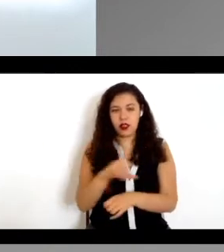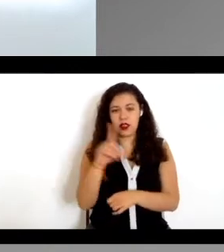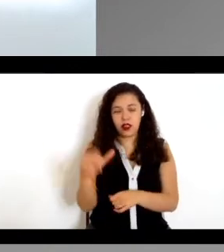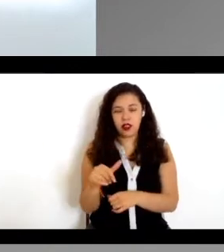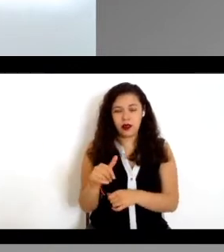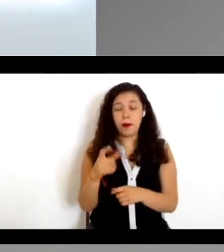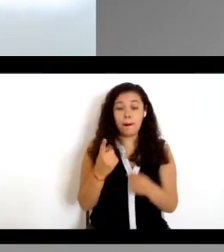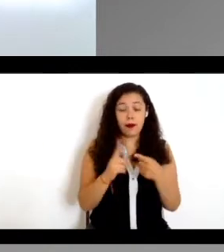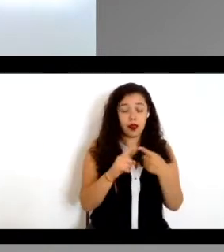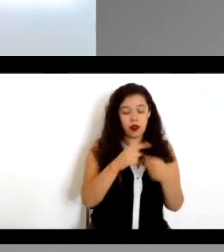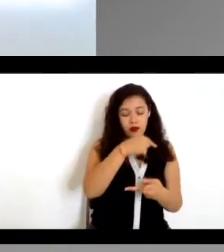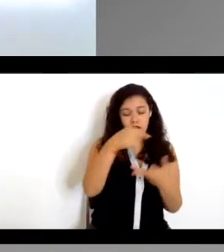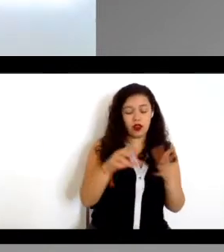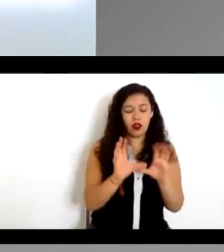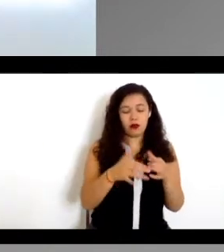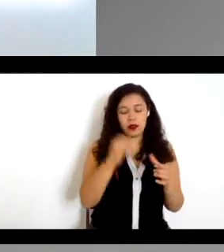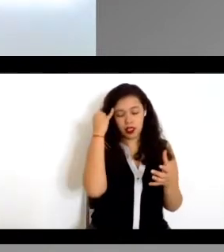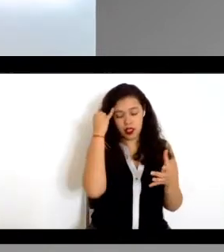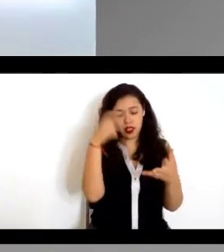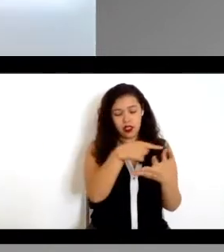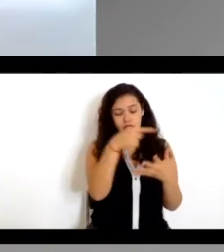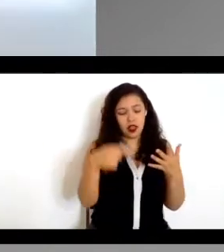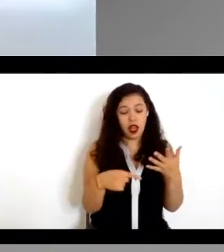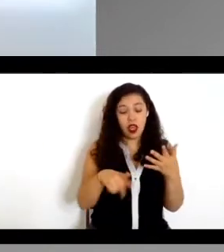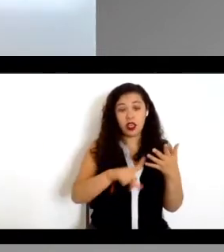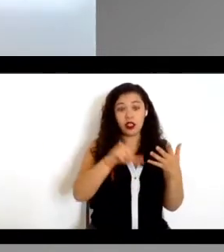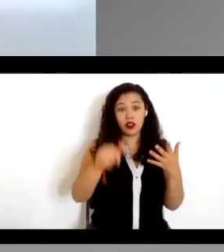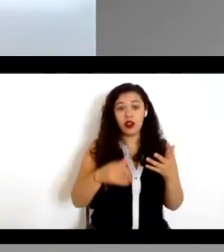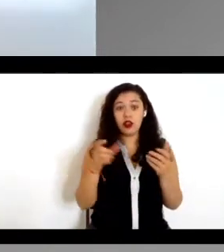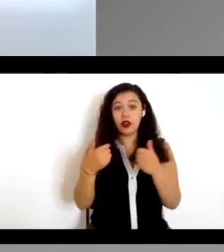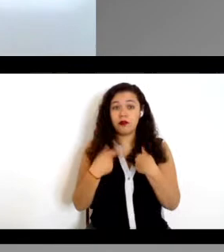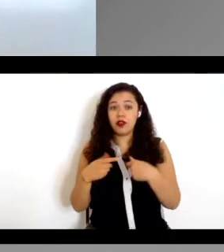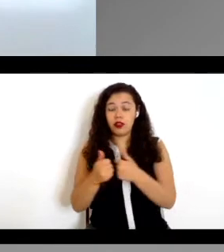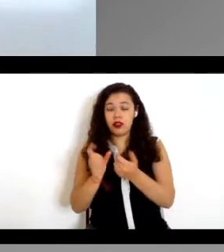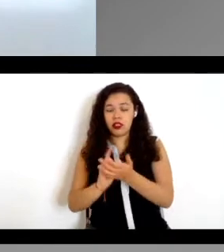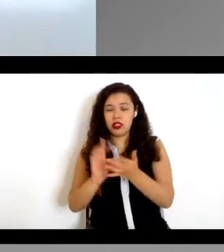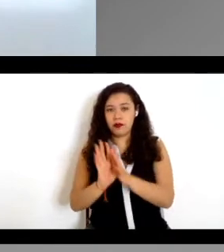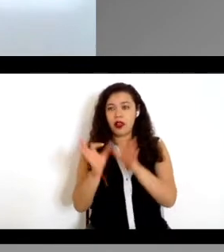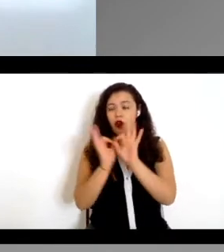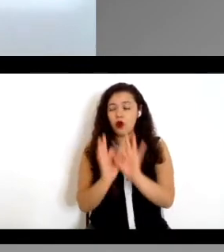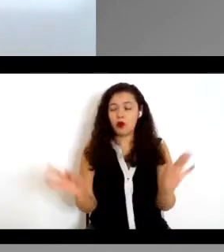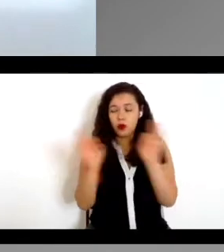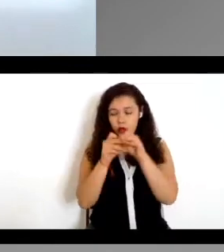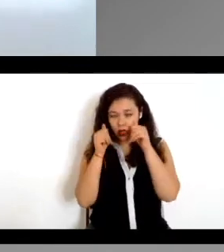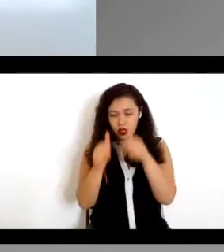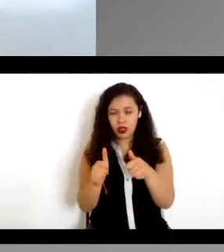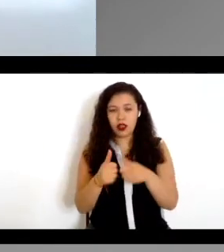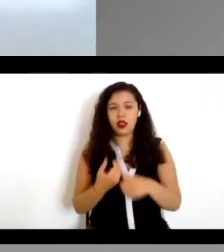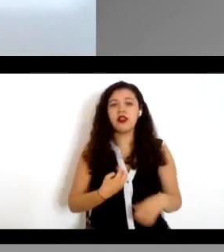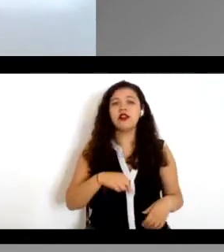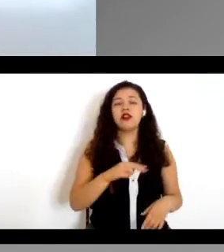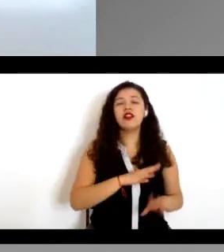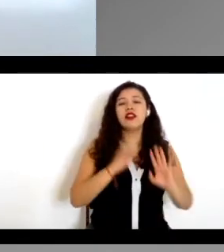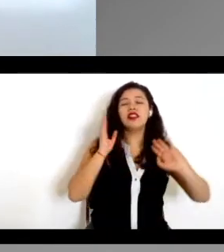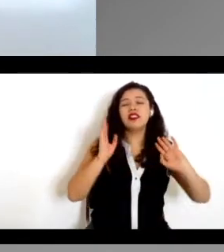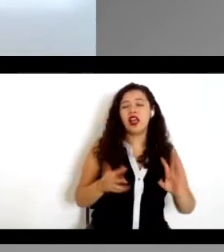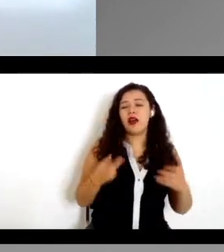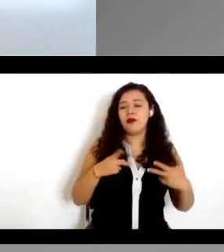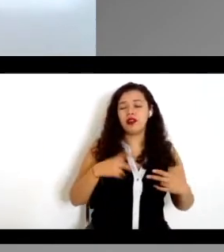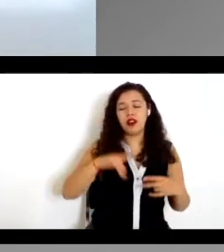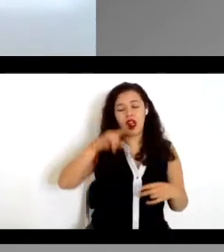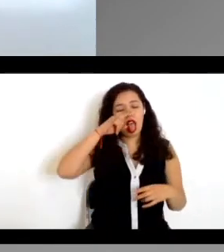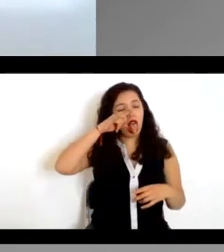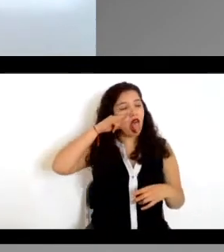indígenas. Somos una ventana, pues nos interesa acabar con la invisibilidad que priva en torno